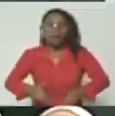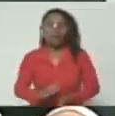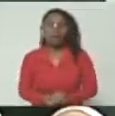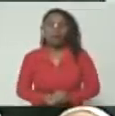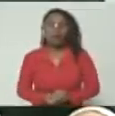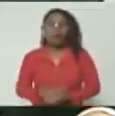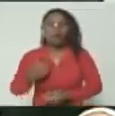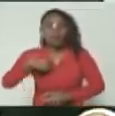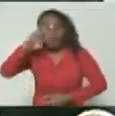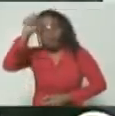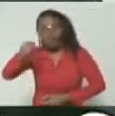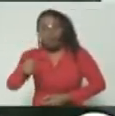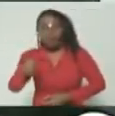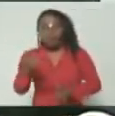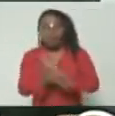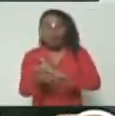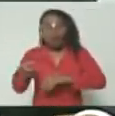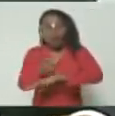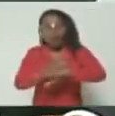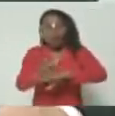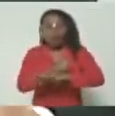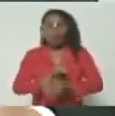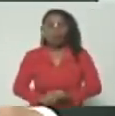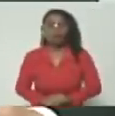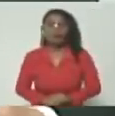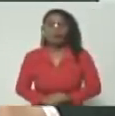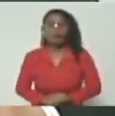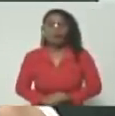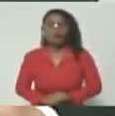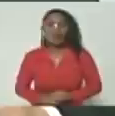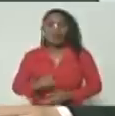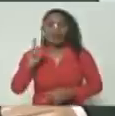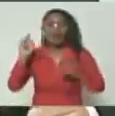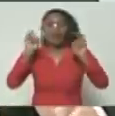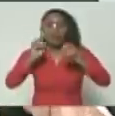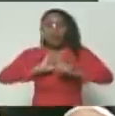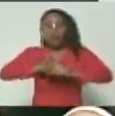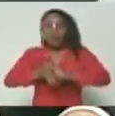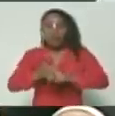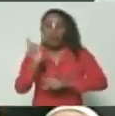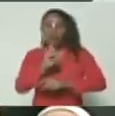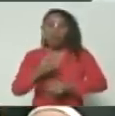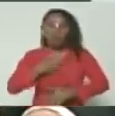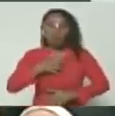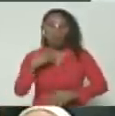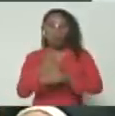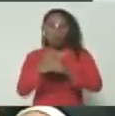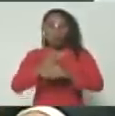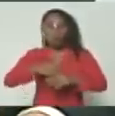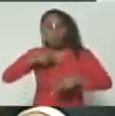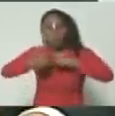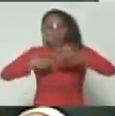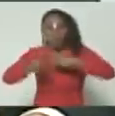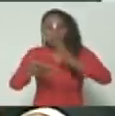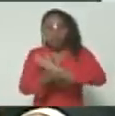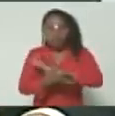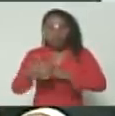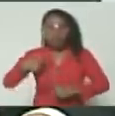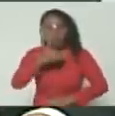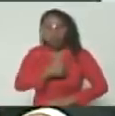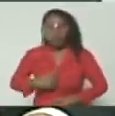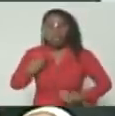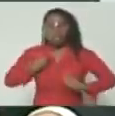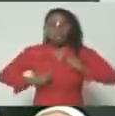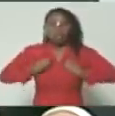Se lo reconocemos al gobierno, porque el tema del COVID no puede ser politizado. Pero, presidente, qué angustia